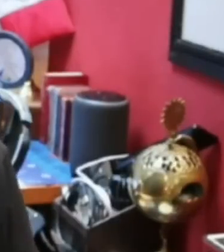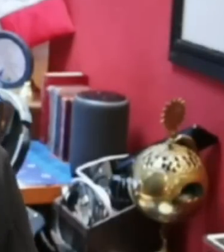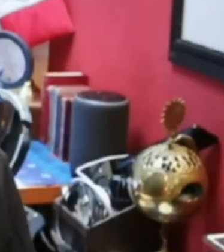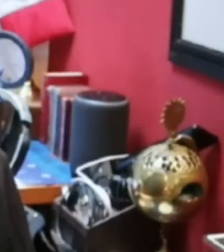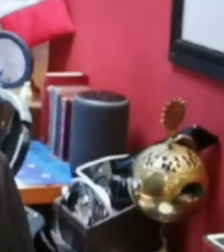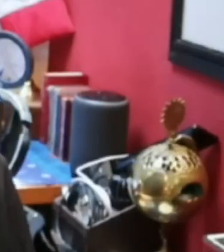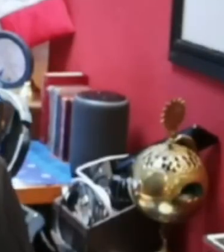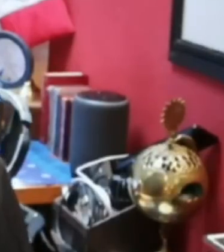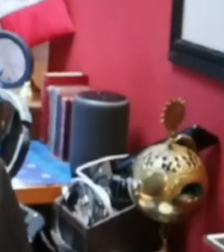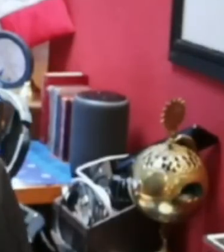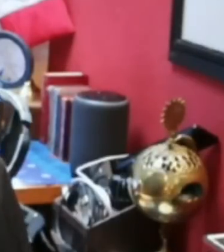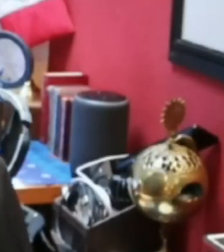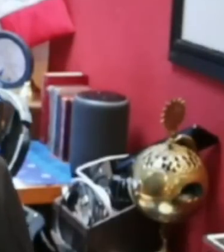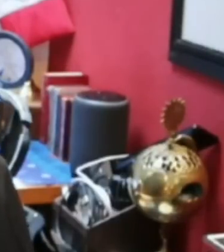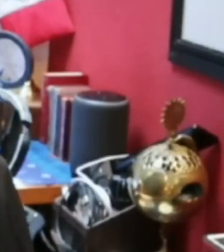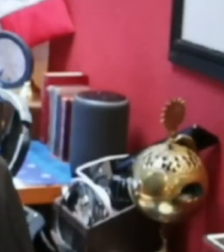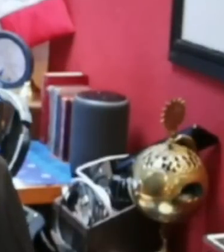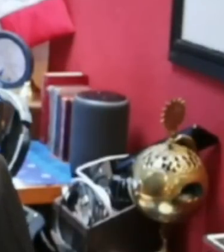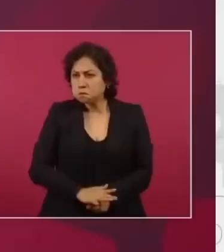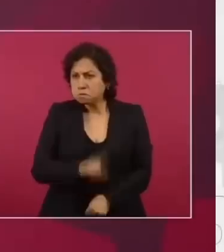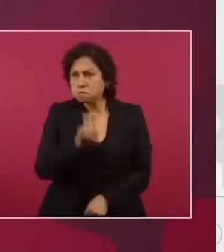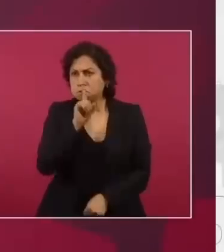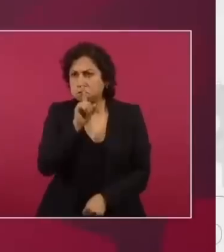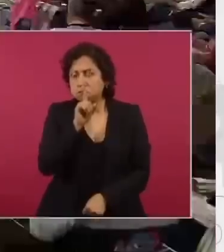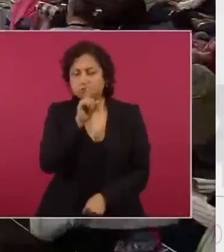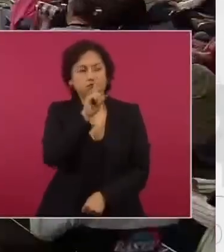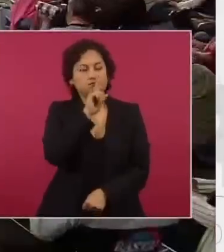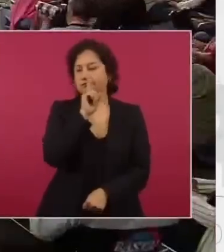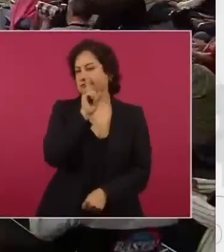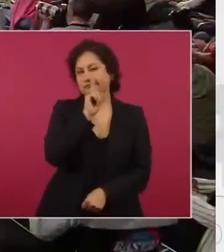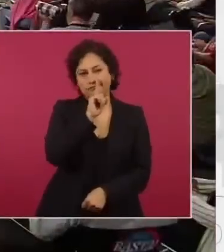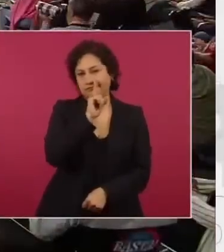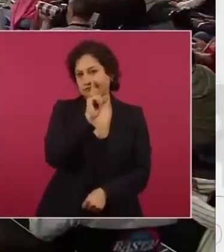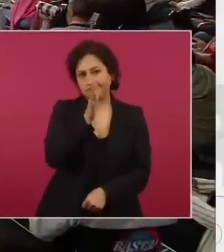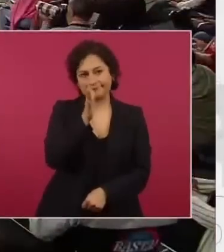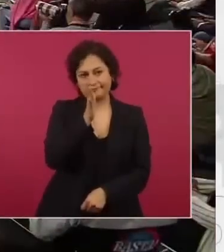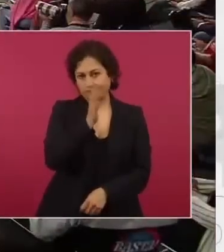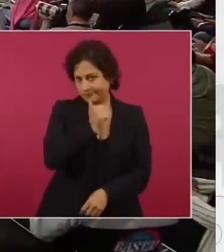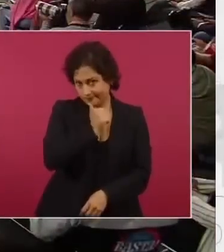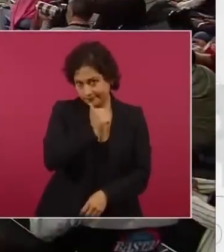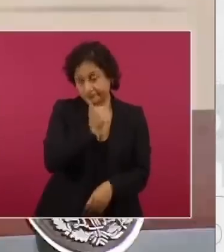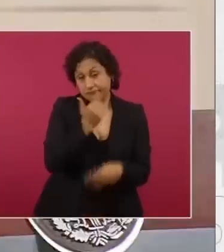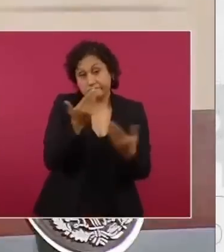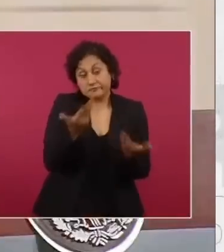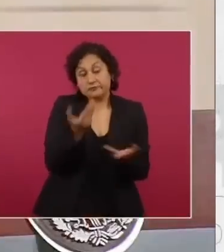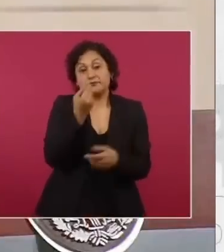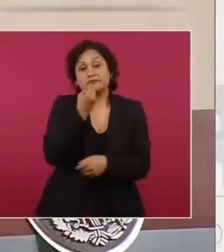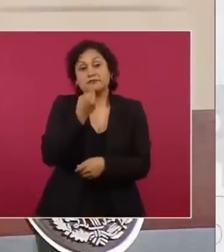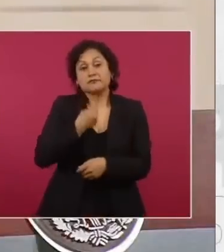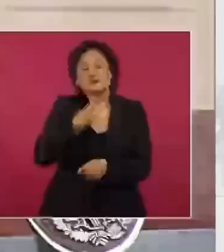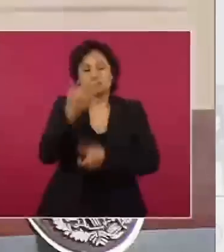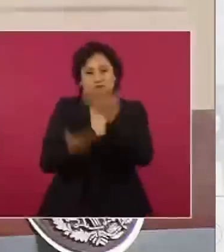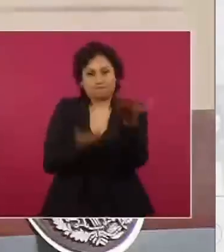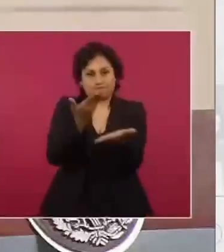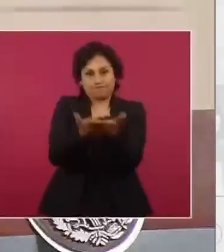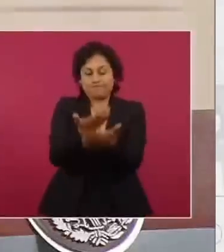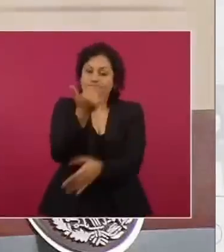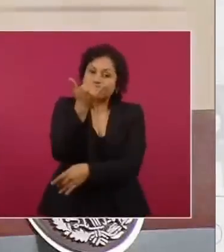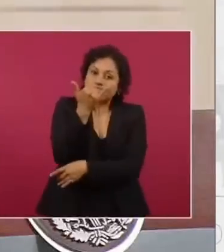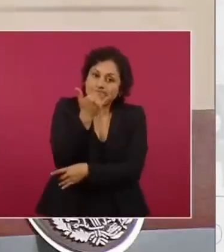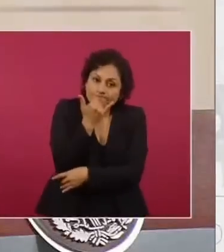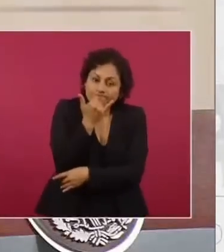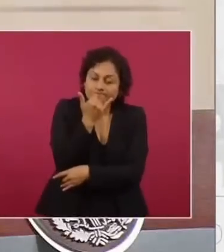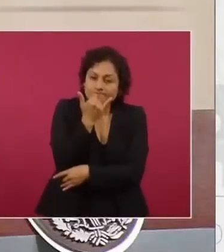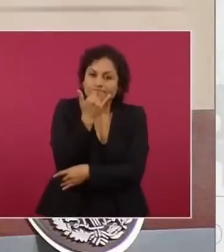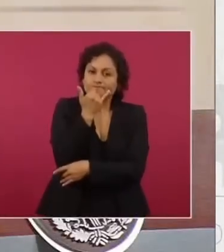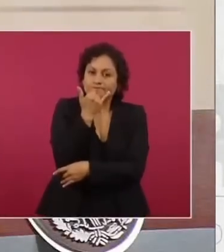carta que le envió al presidente Joe Biden. Ofrezco disculpas, pero la vida pública tiene que